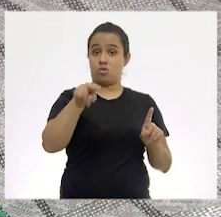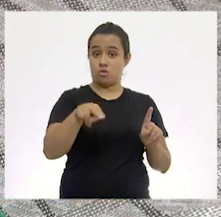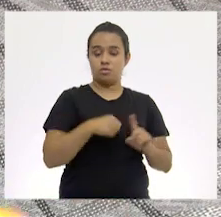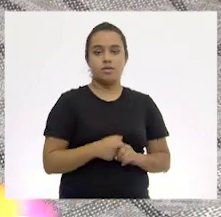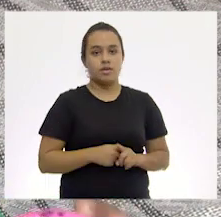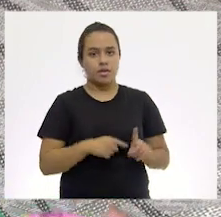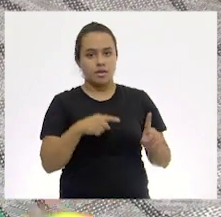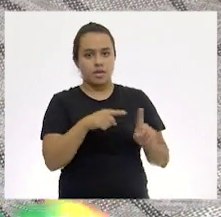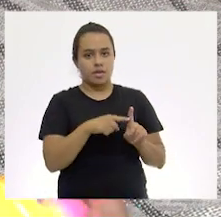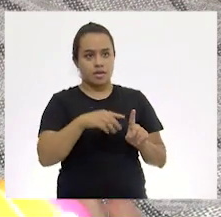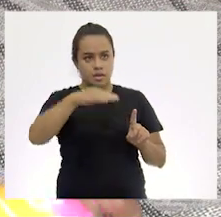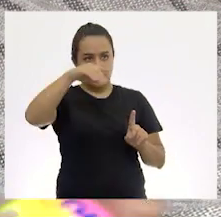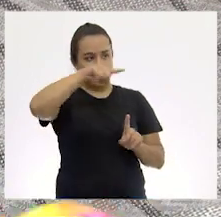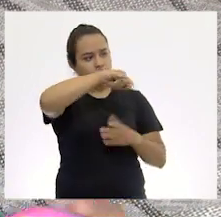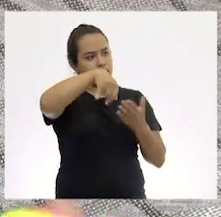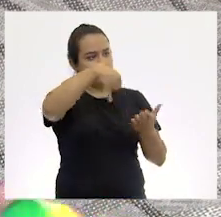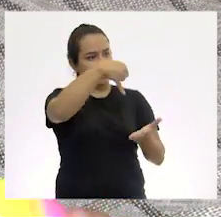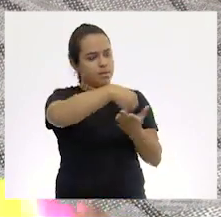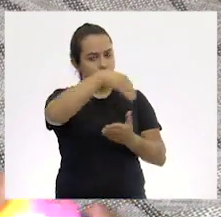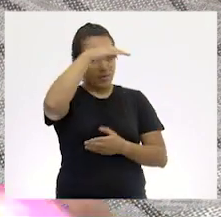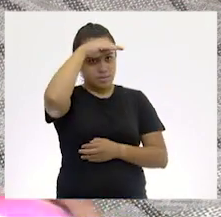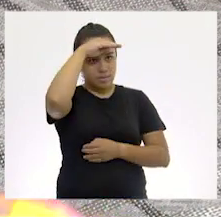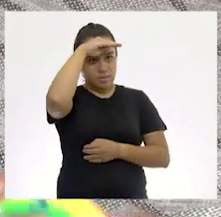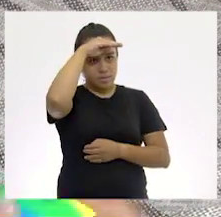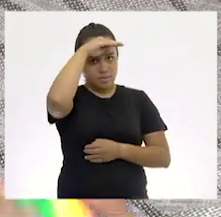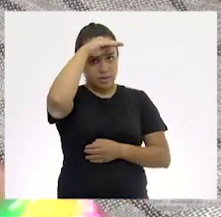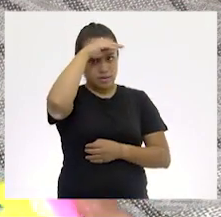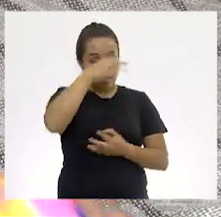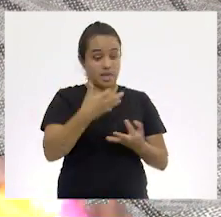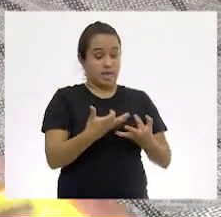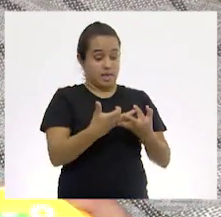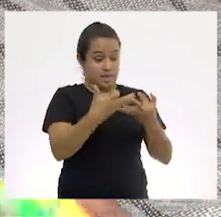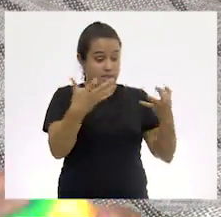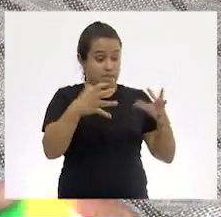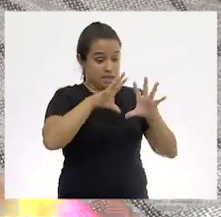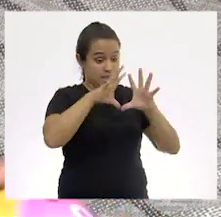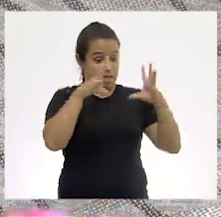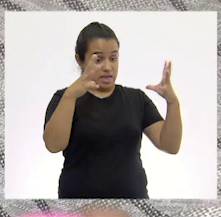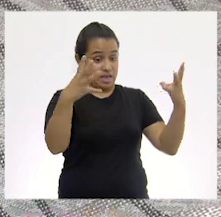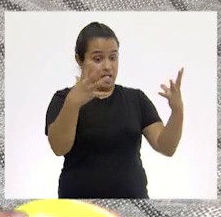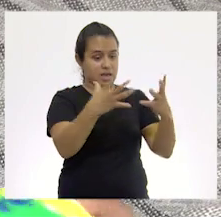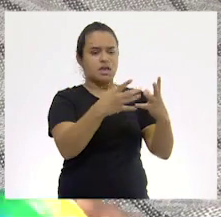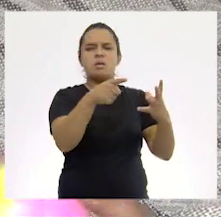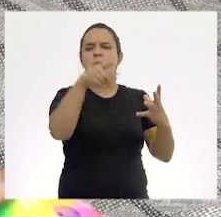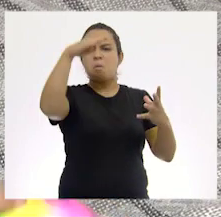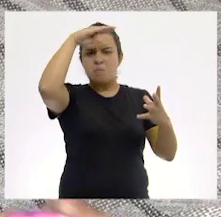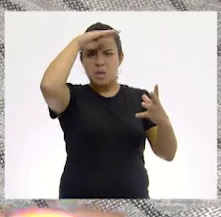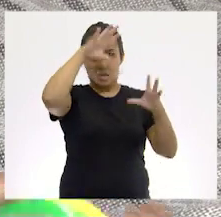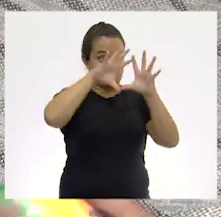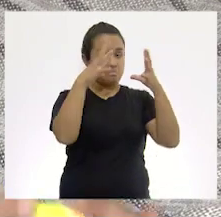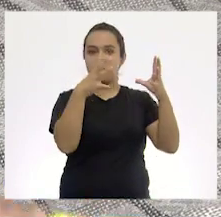pensaba que la isla, la tierra, era cuadrada.